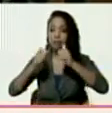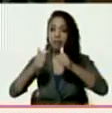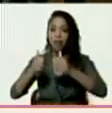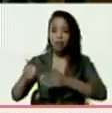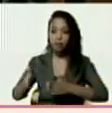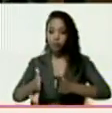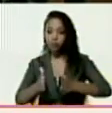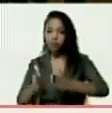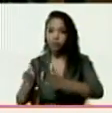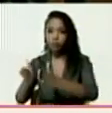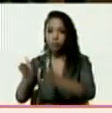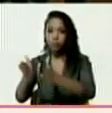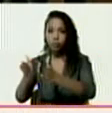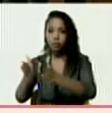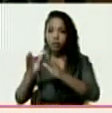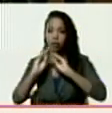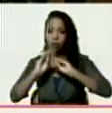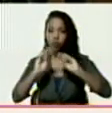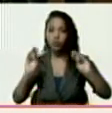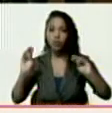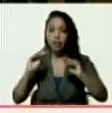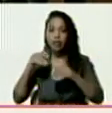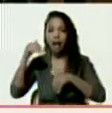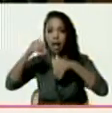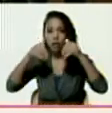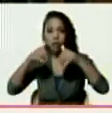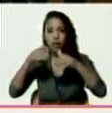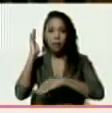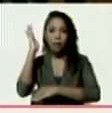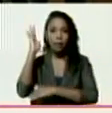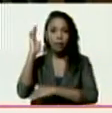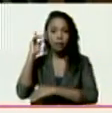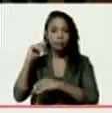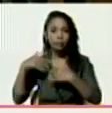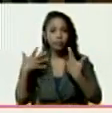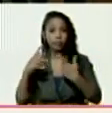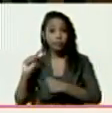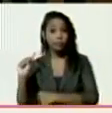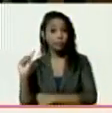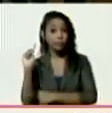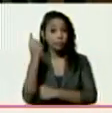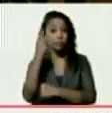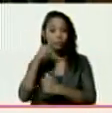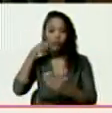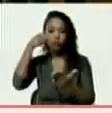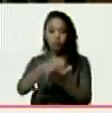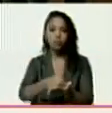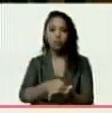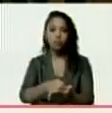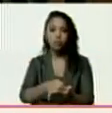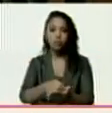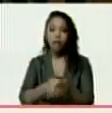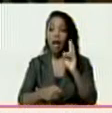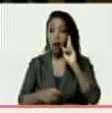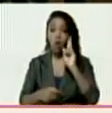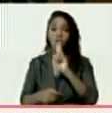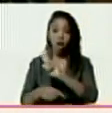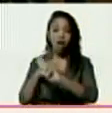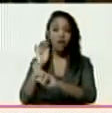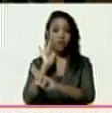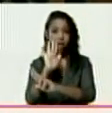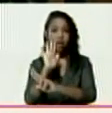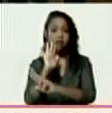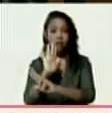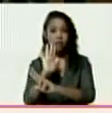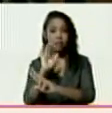camino de la convocatoria de las elecciones parlamentarias para que de primerito pongan su nombre. Eso ya lo van a ver. Aquellos que ya